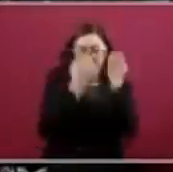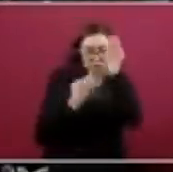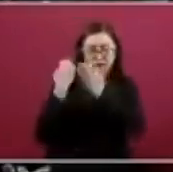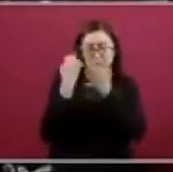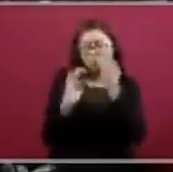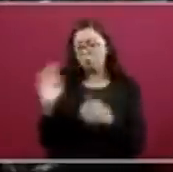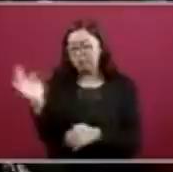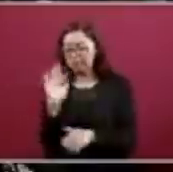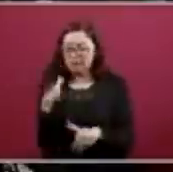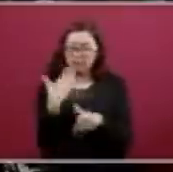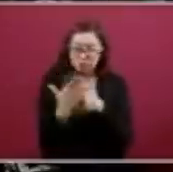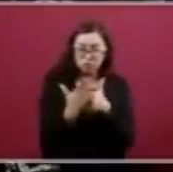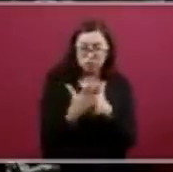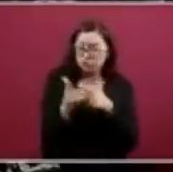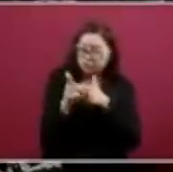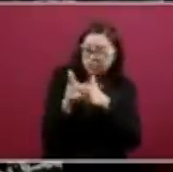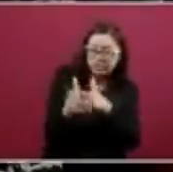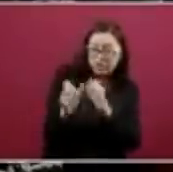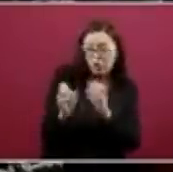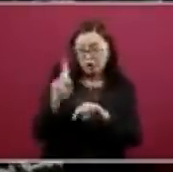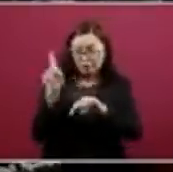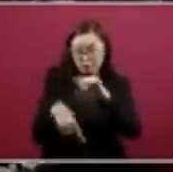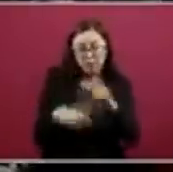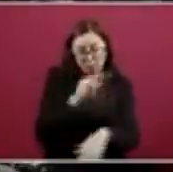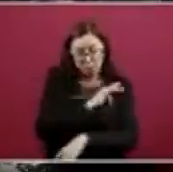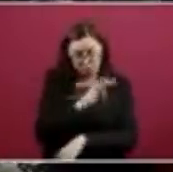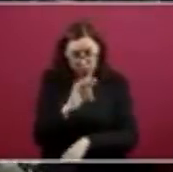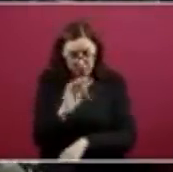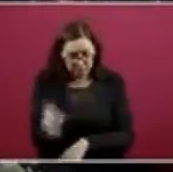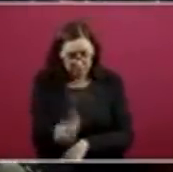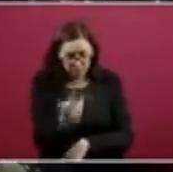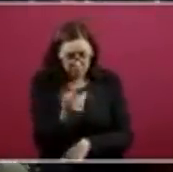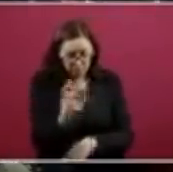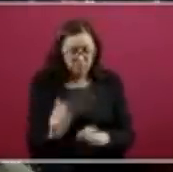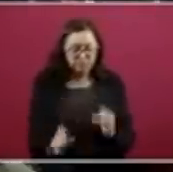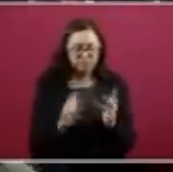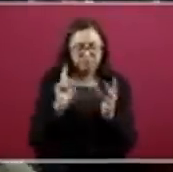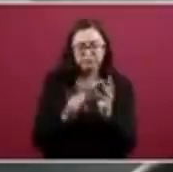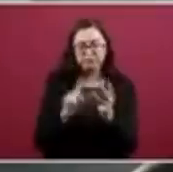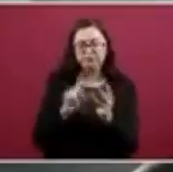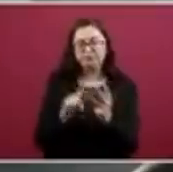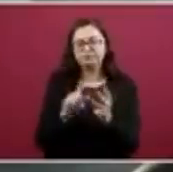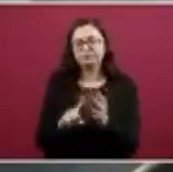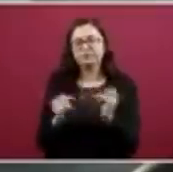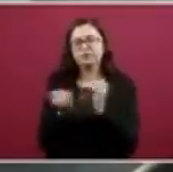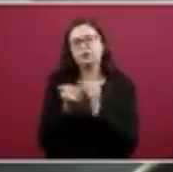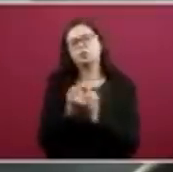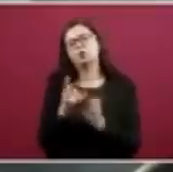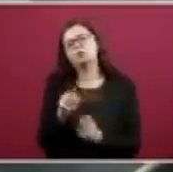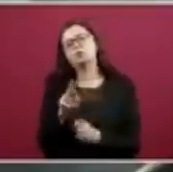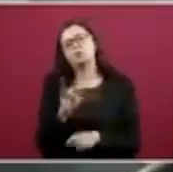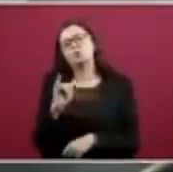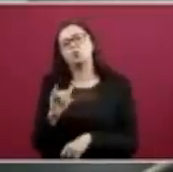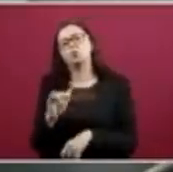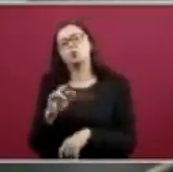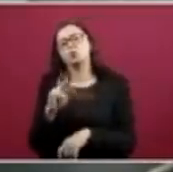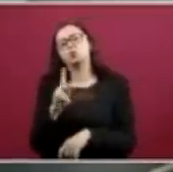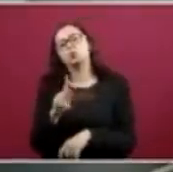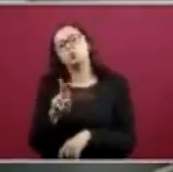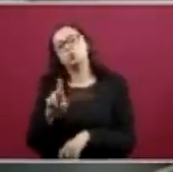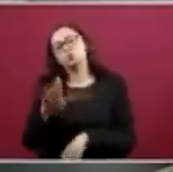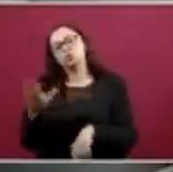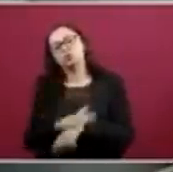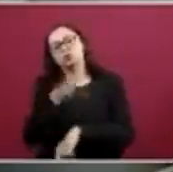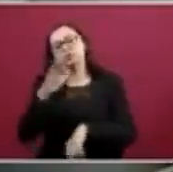en esta competencia política? También una última cosa, la calificadora Standard & Poor's baja ayer la perspectiva